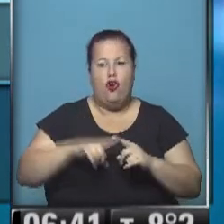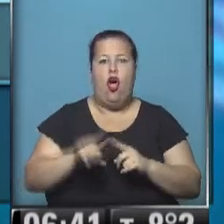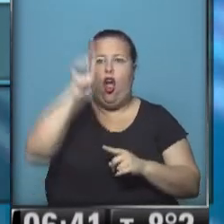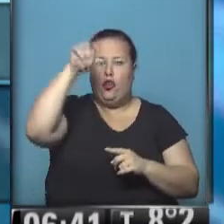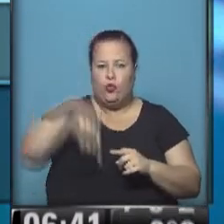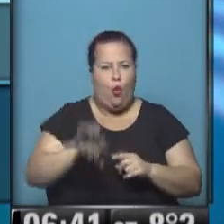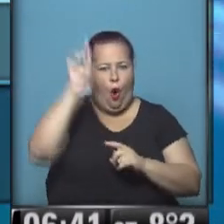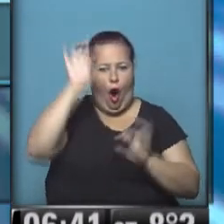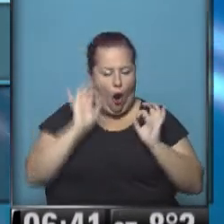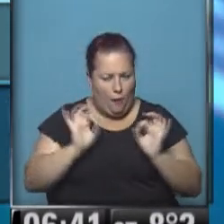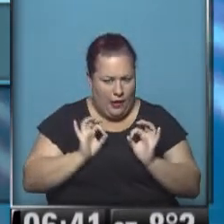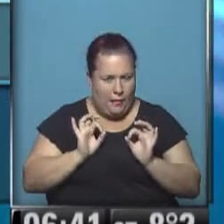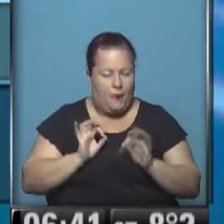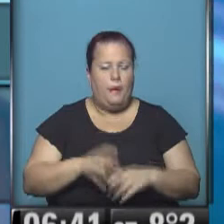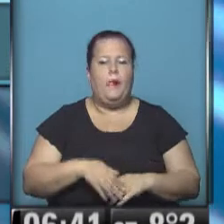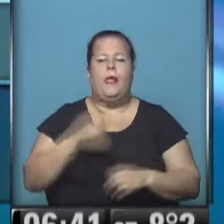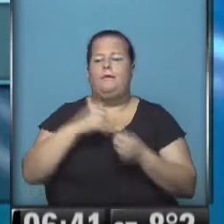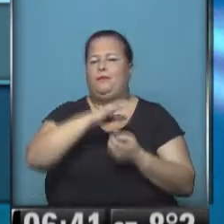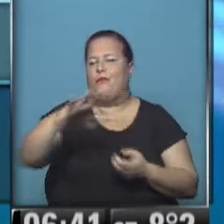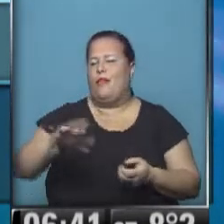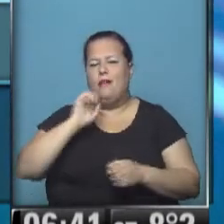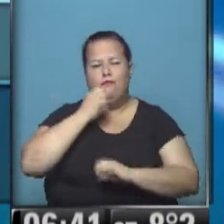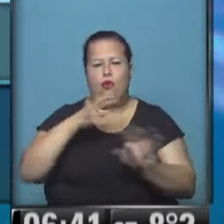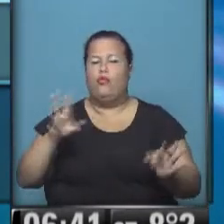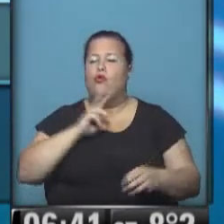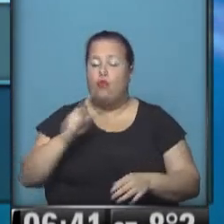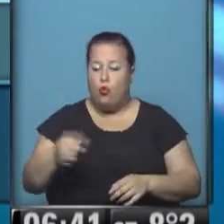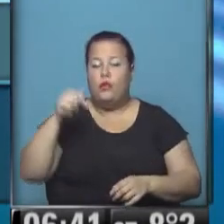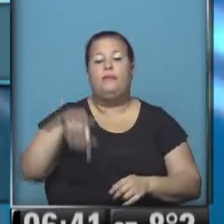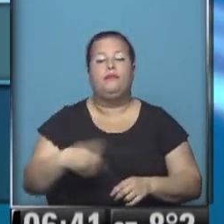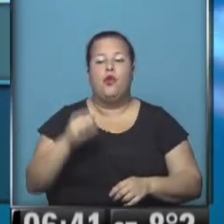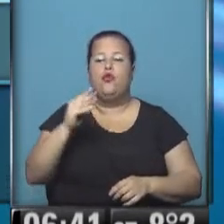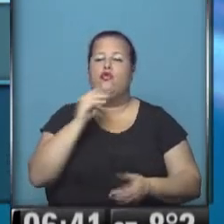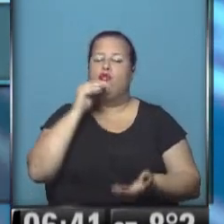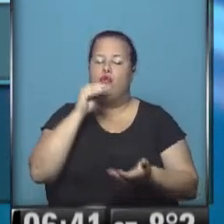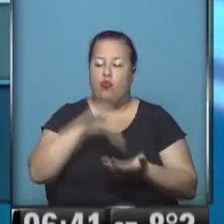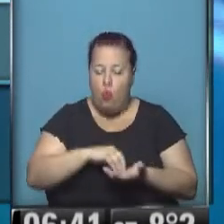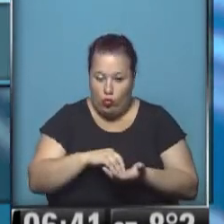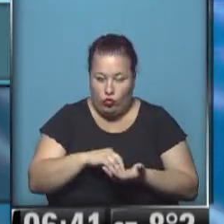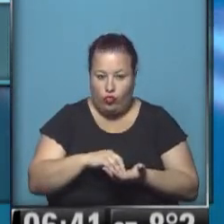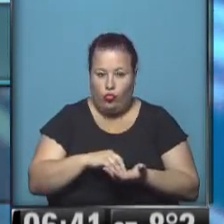y de sur a norte por su santo paisaje se atraviesa esta luz en este caso de chubut